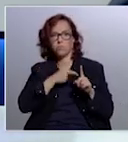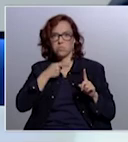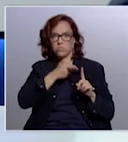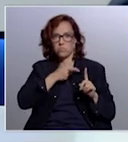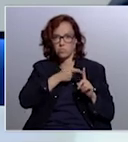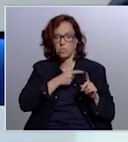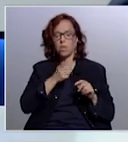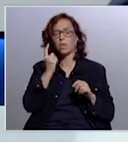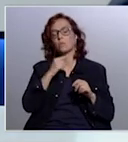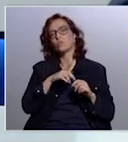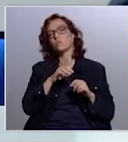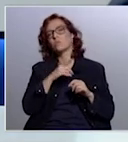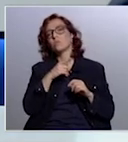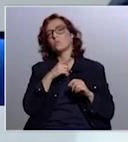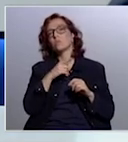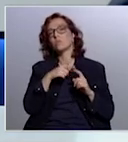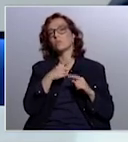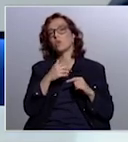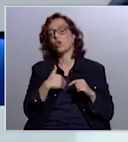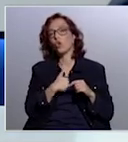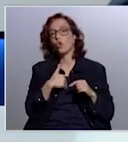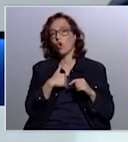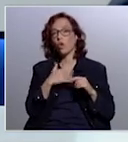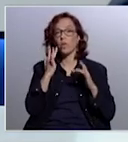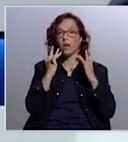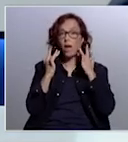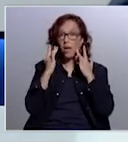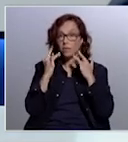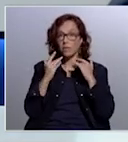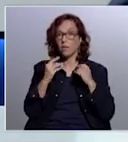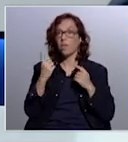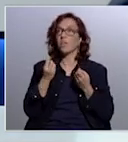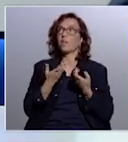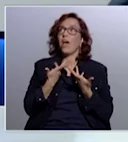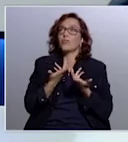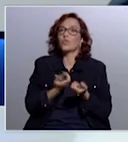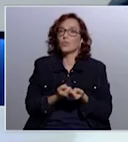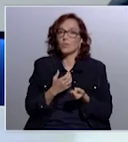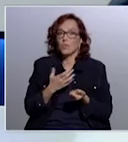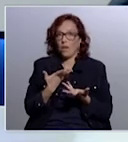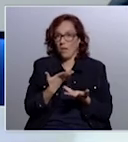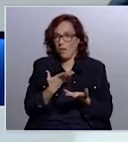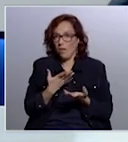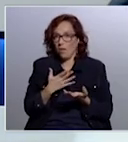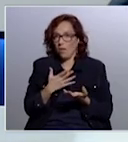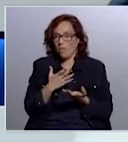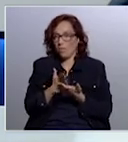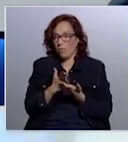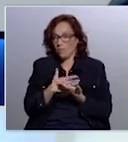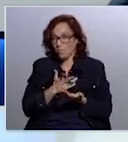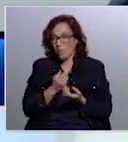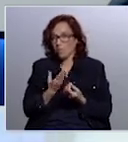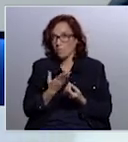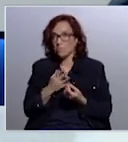y cuál es el rol de las artes escénicas y los derechos humanos y que pueden aportar desde ese lugar ganamos ese fondo de cooperación trajimos